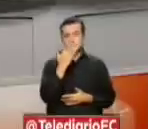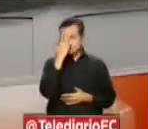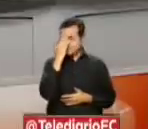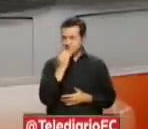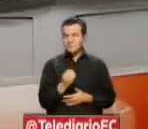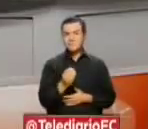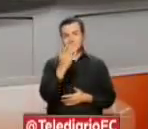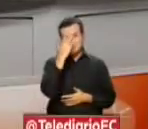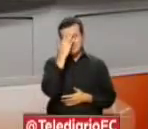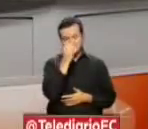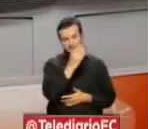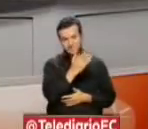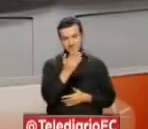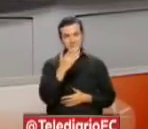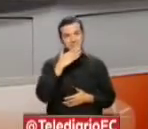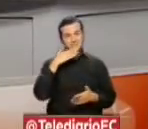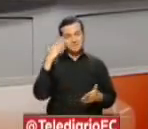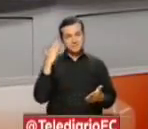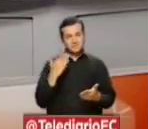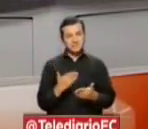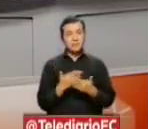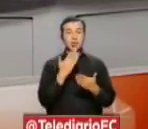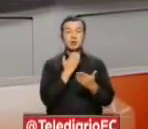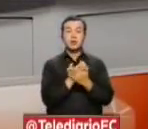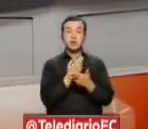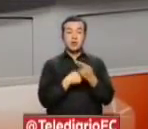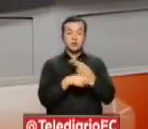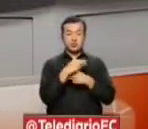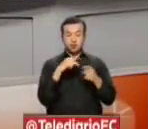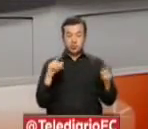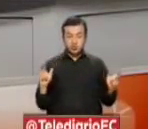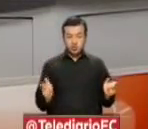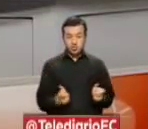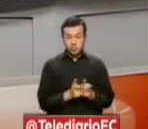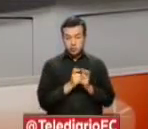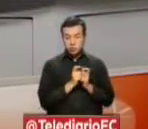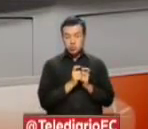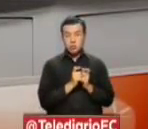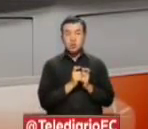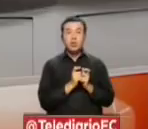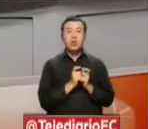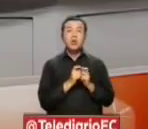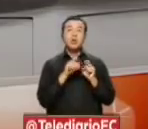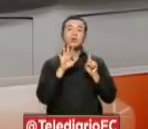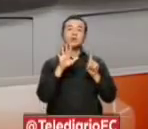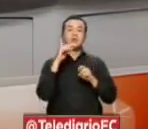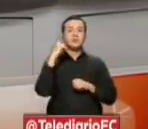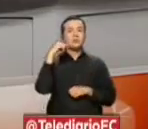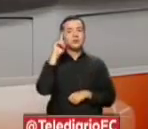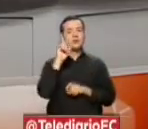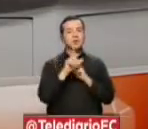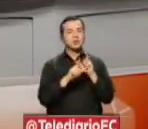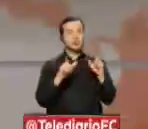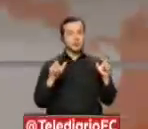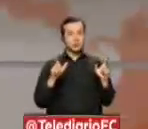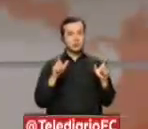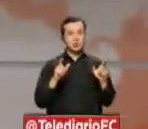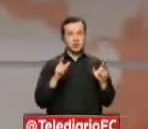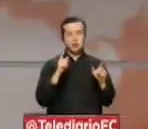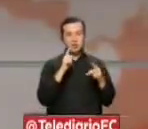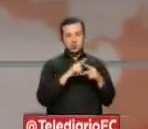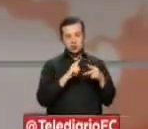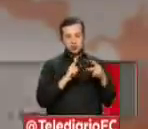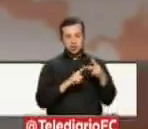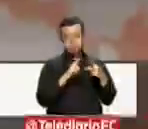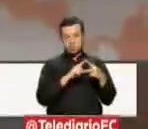días, Eduardo. Muchísimas gracias. Efectivamente, la economía popular y solidaria reúne más de 6 millones de personas en dos sectores que la